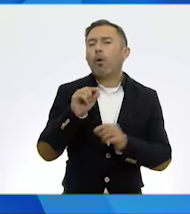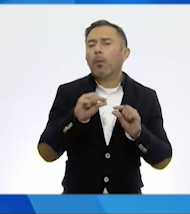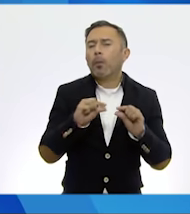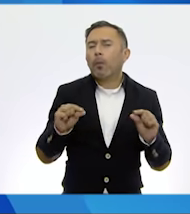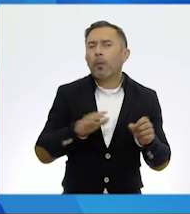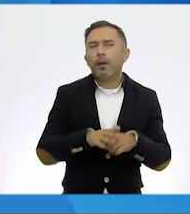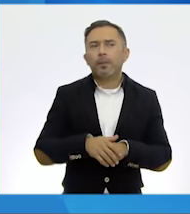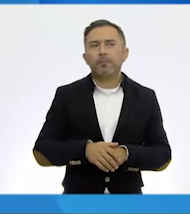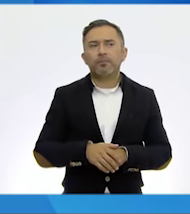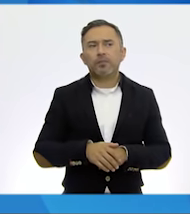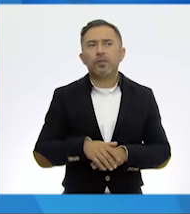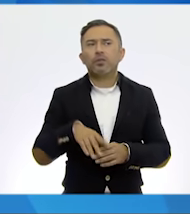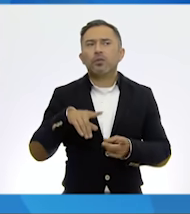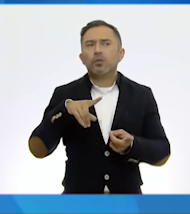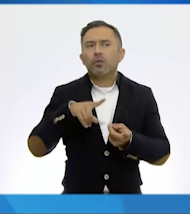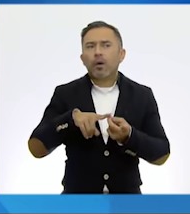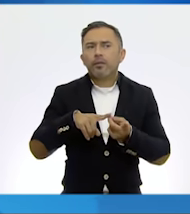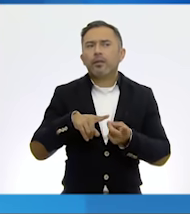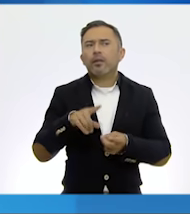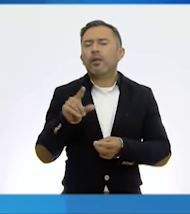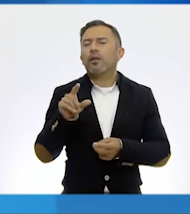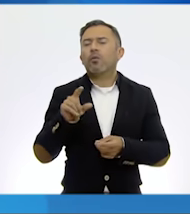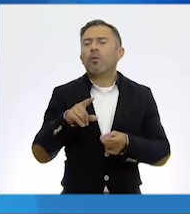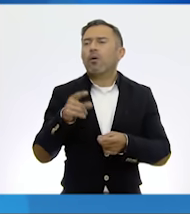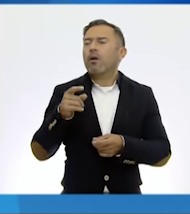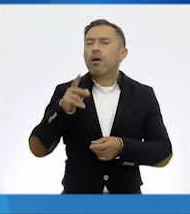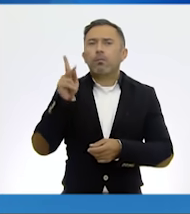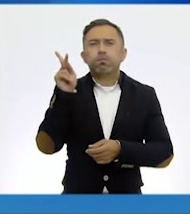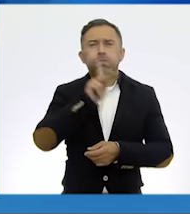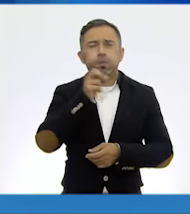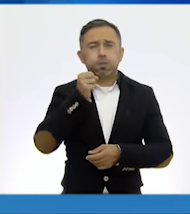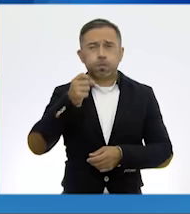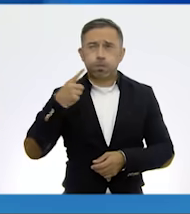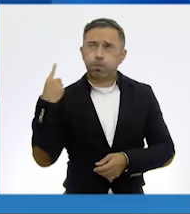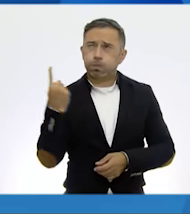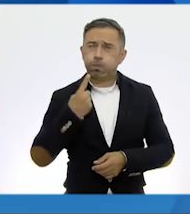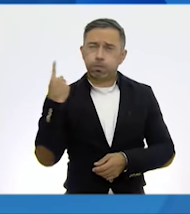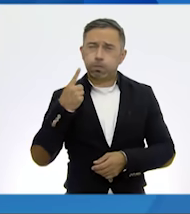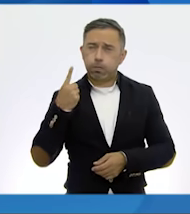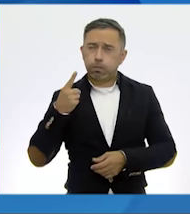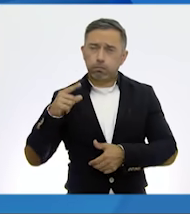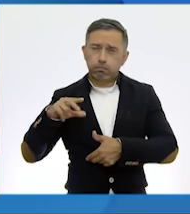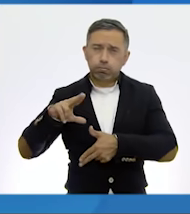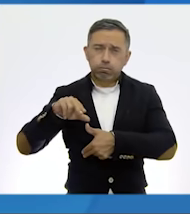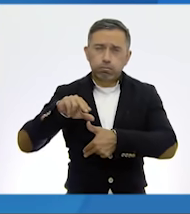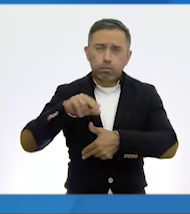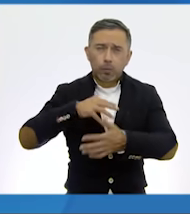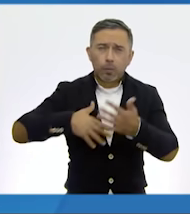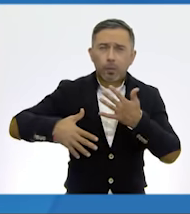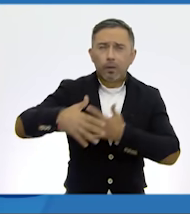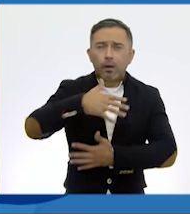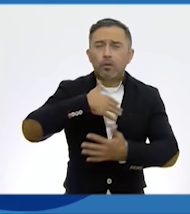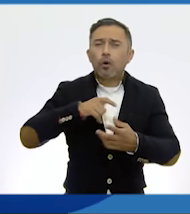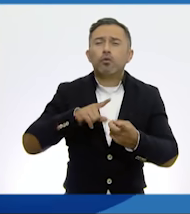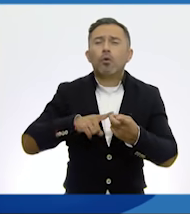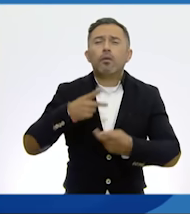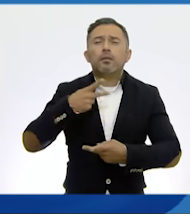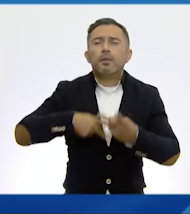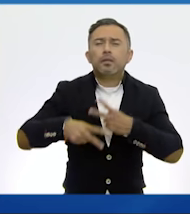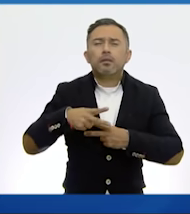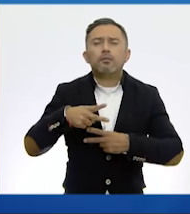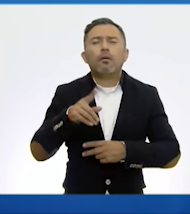¿Dónde y cuánto se originan los ciclones? Entonces, ya te fijaste que el título siempre está primero, es lo primerito que encontramos,